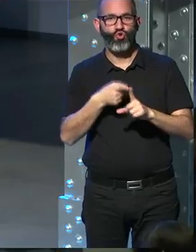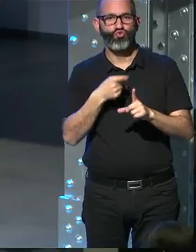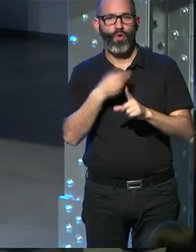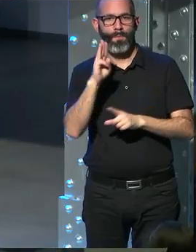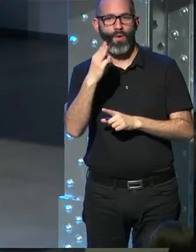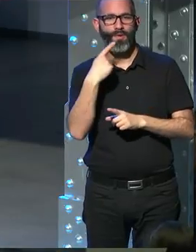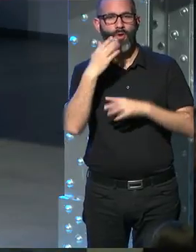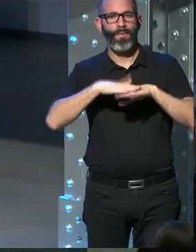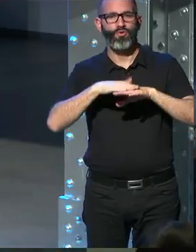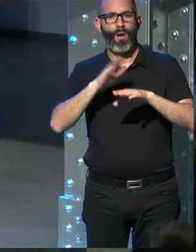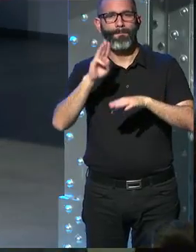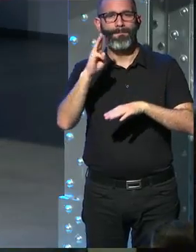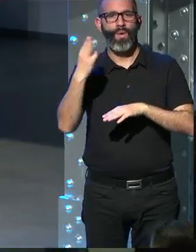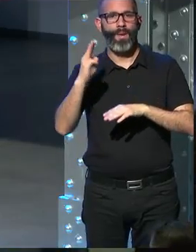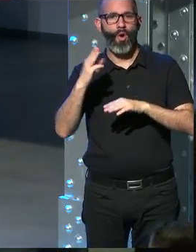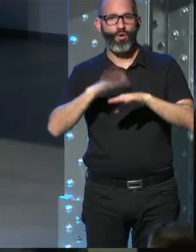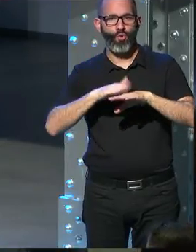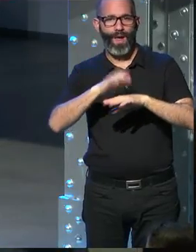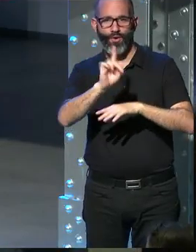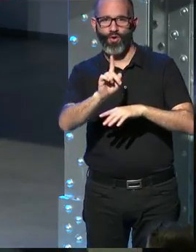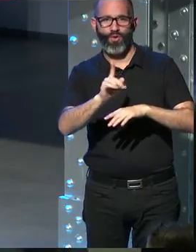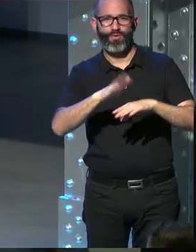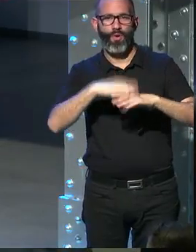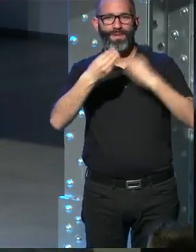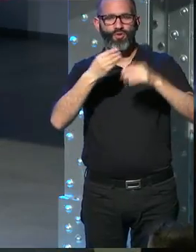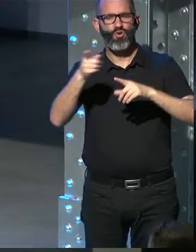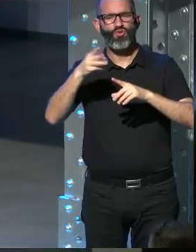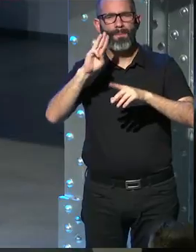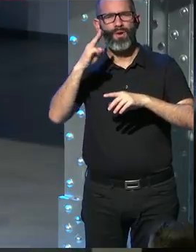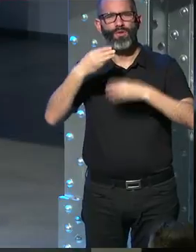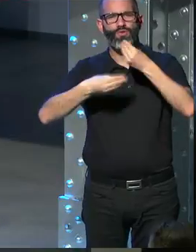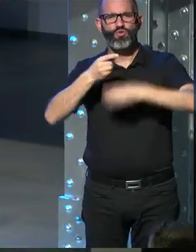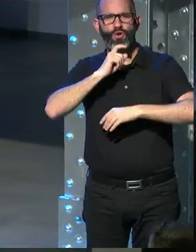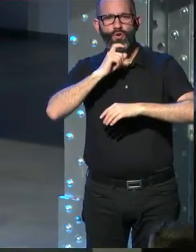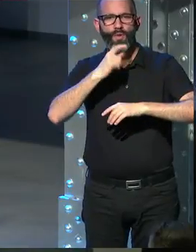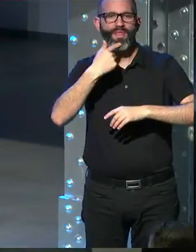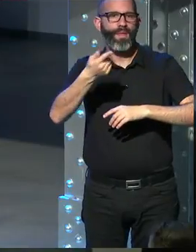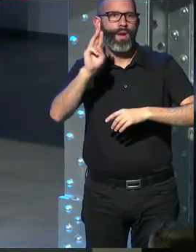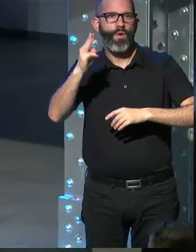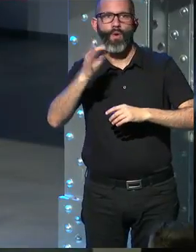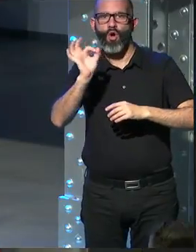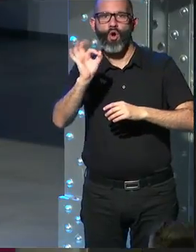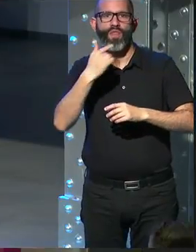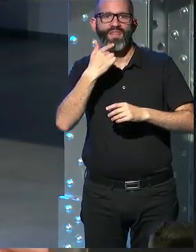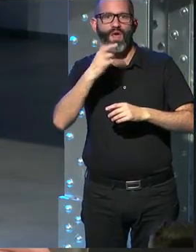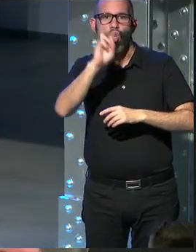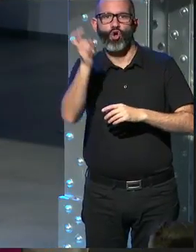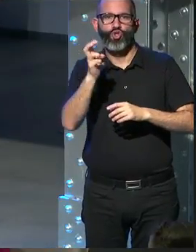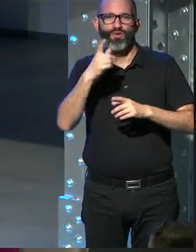la culpa no es de PowerPoint. La culpa es de cómo se utiliza PowerPoint, y quien dice PowerPoint dice cualquier